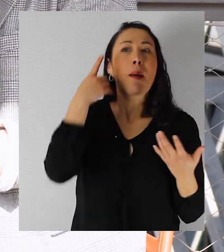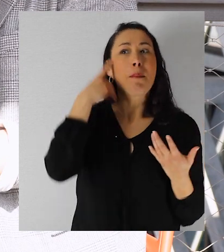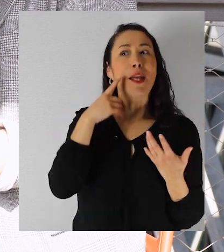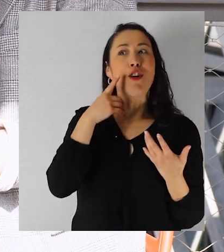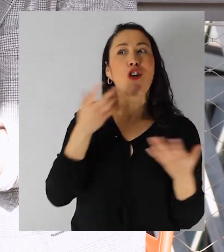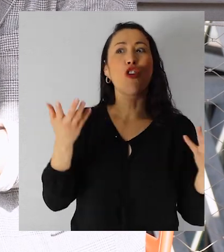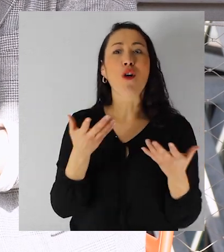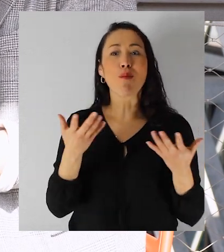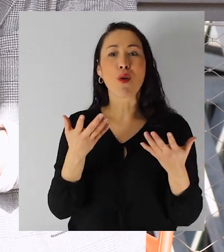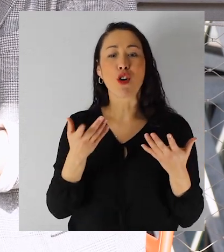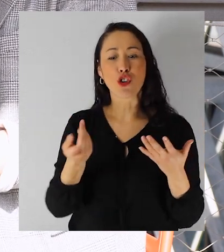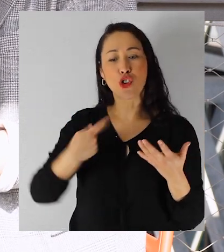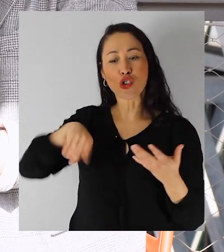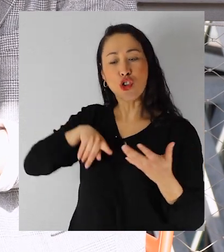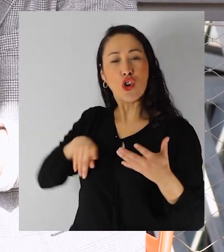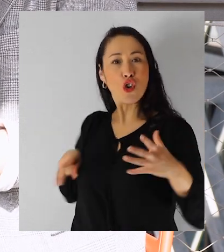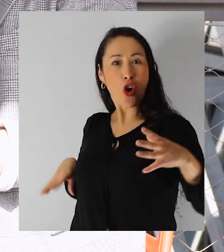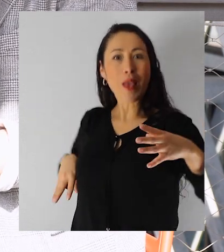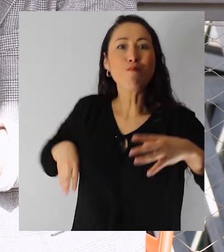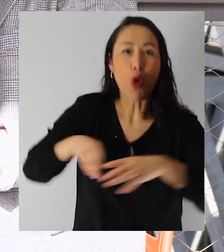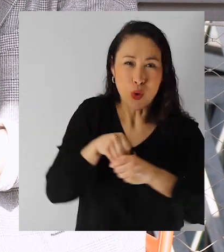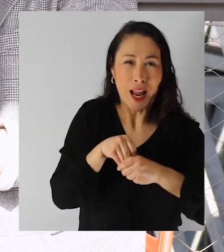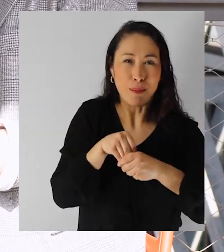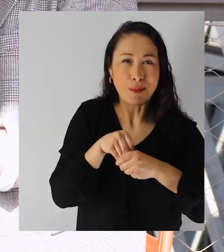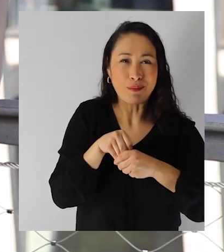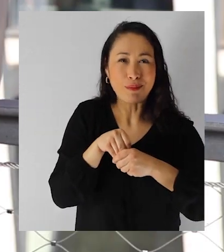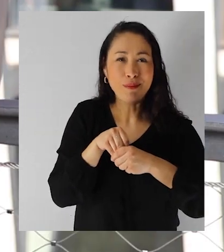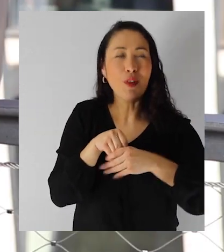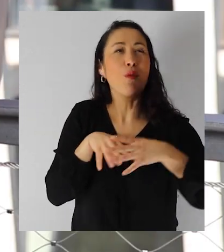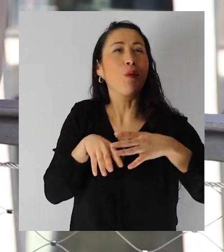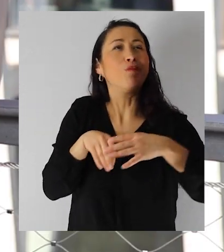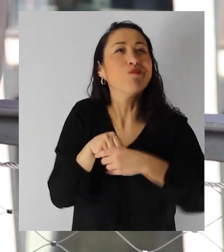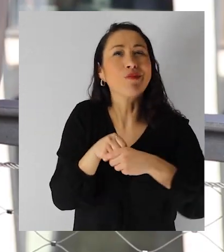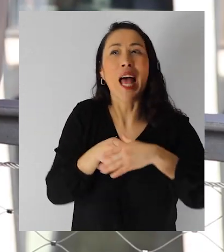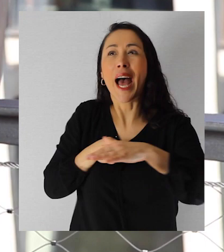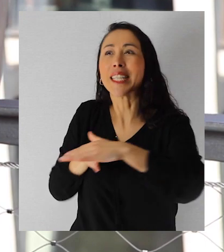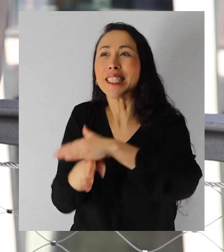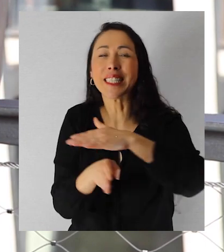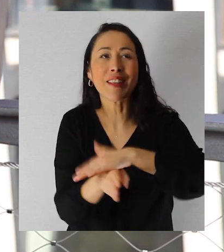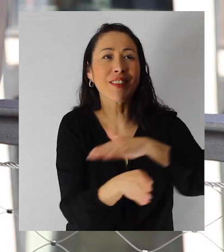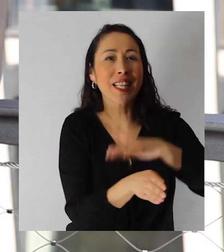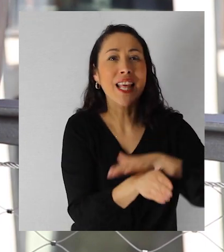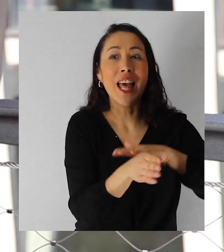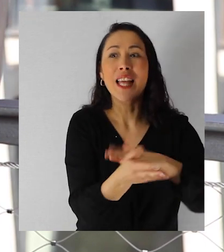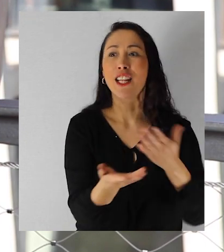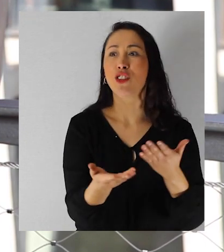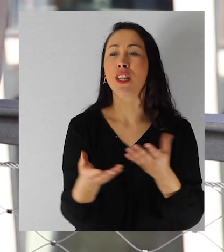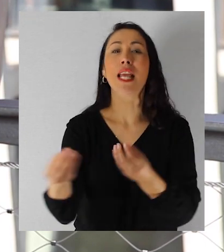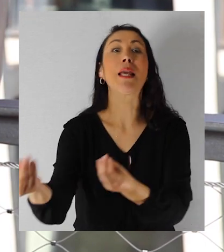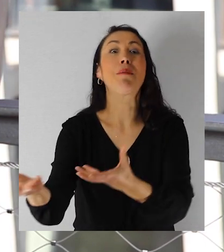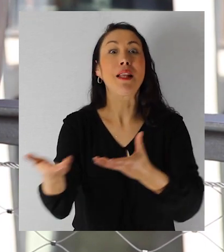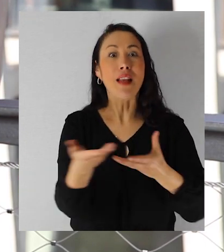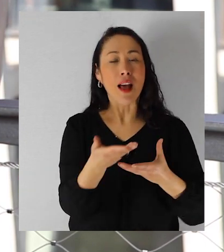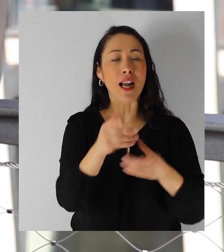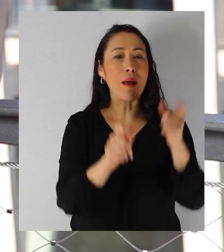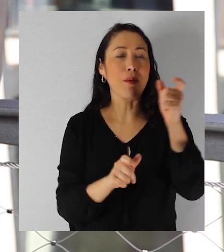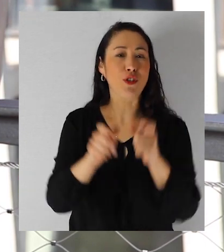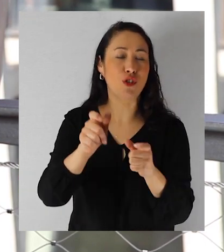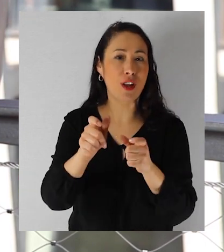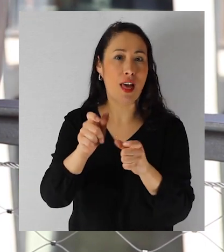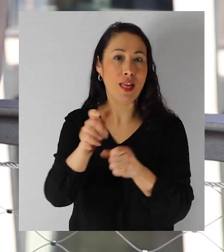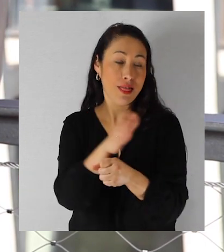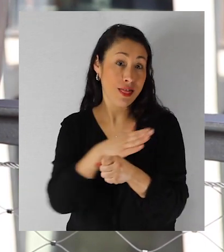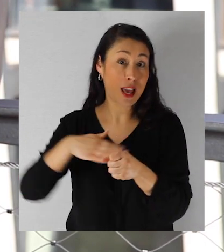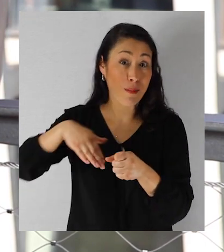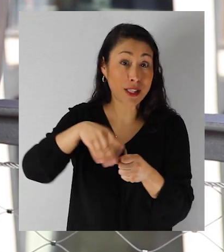podemos involucrarnos en esto? Involucrarnos en esta accesibilidad y en esto de invitar también a las personas con discapacidad a